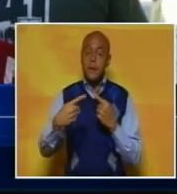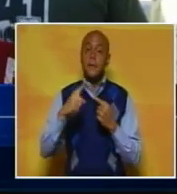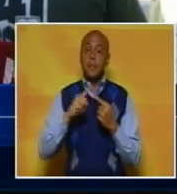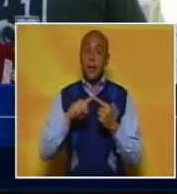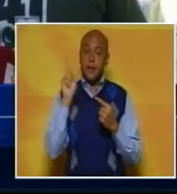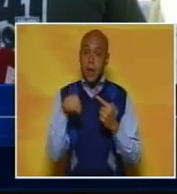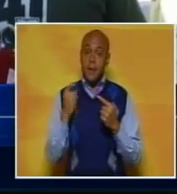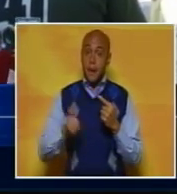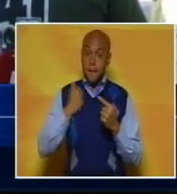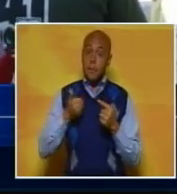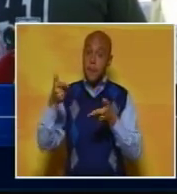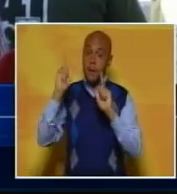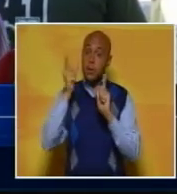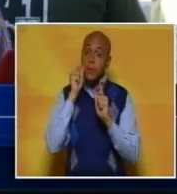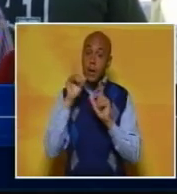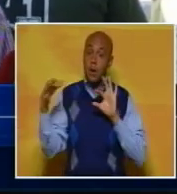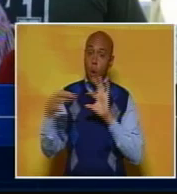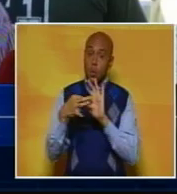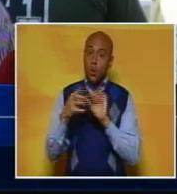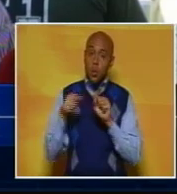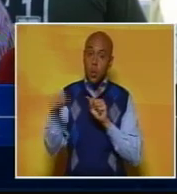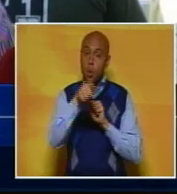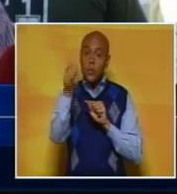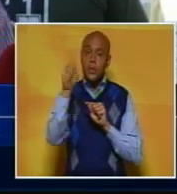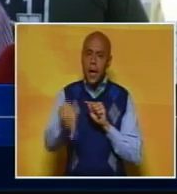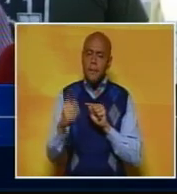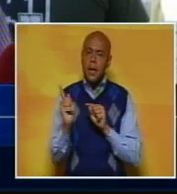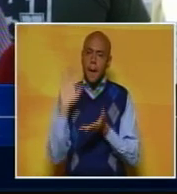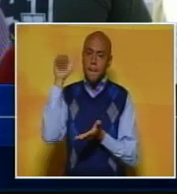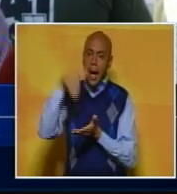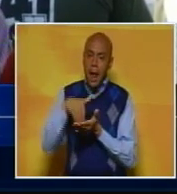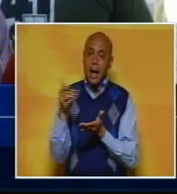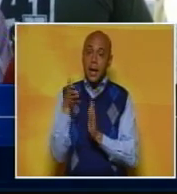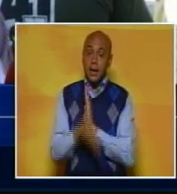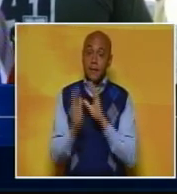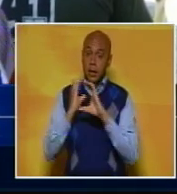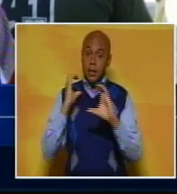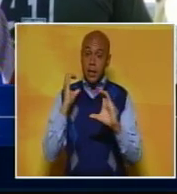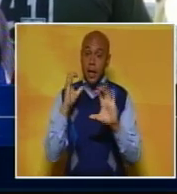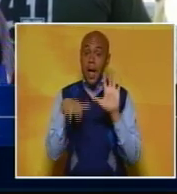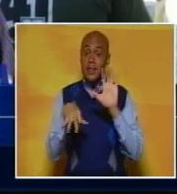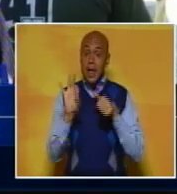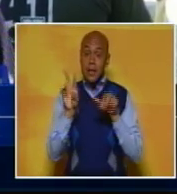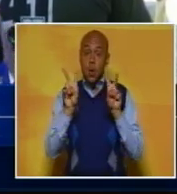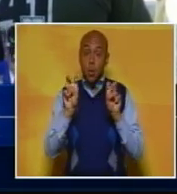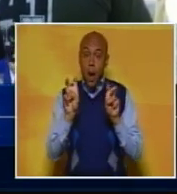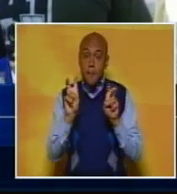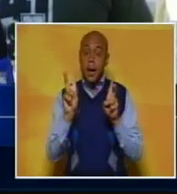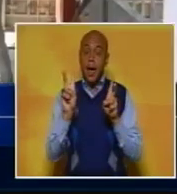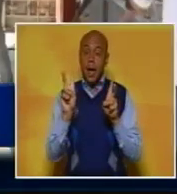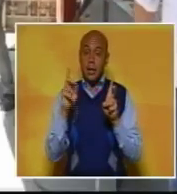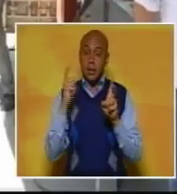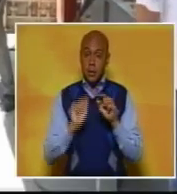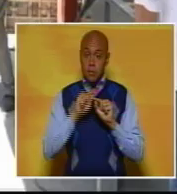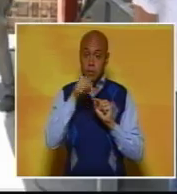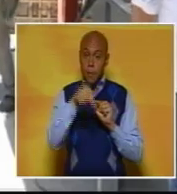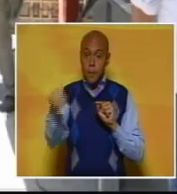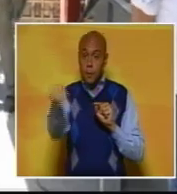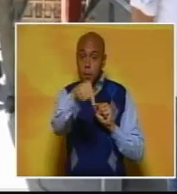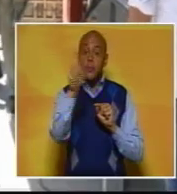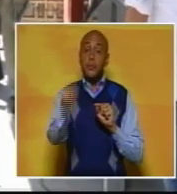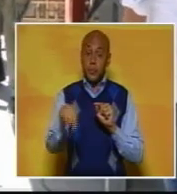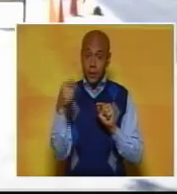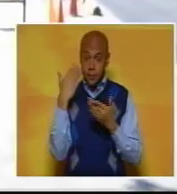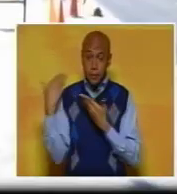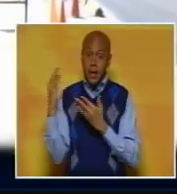bueno, a las diferentes rutas y a lo que llamamos el Transmaracay con las nuevas 13 estaciones que estamos haciendo. Este puerto terrestre